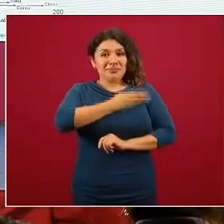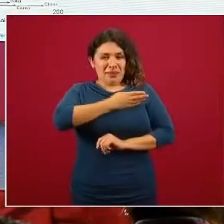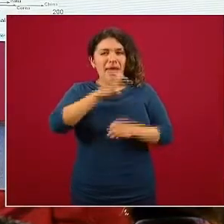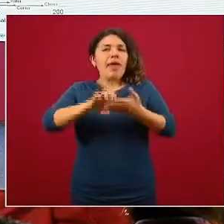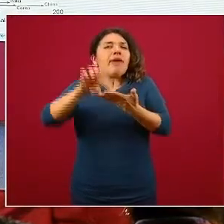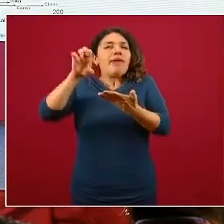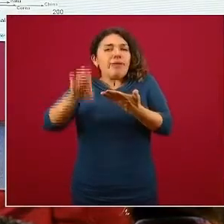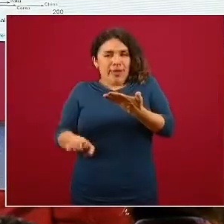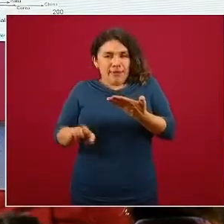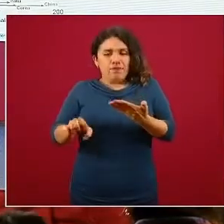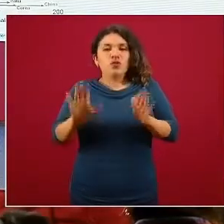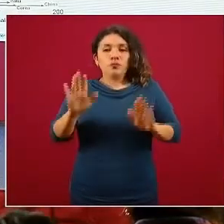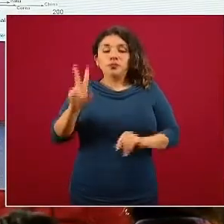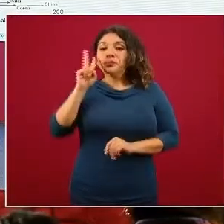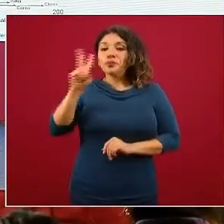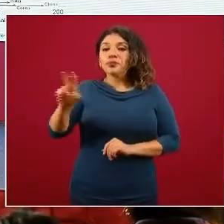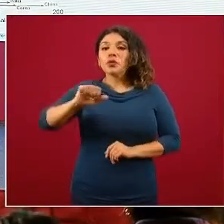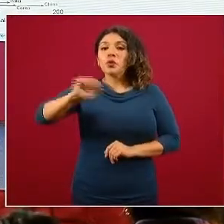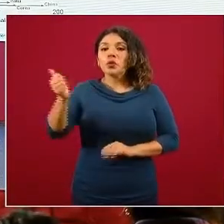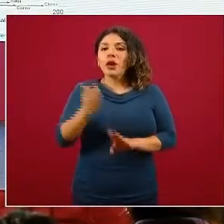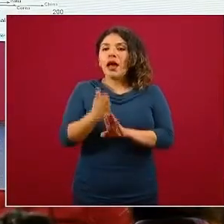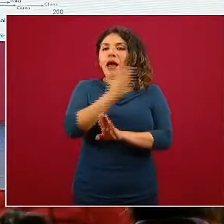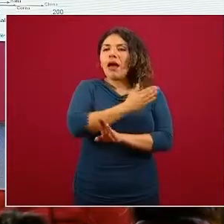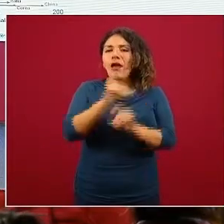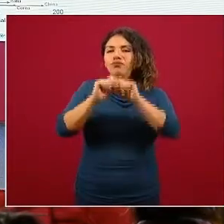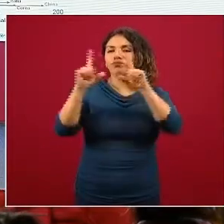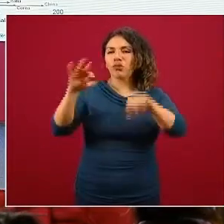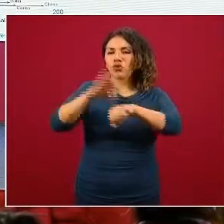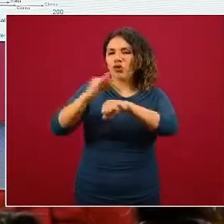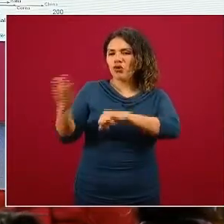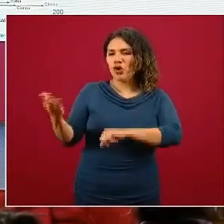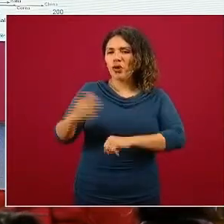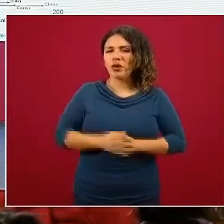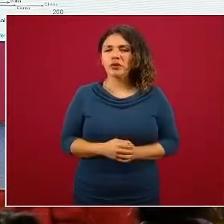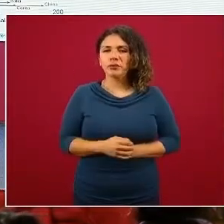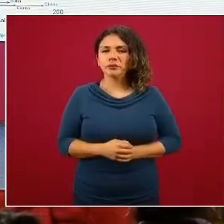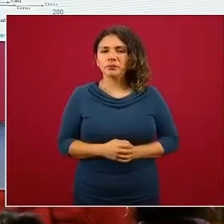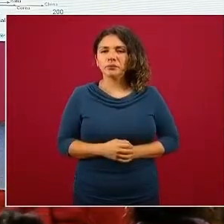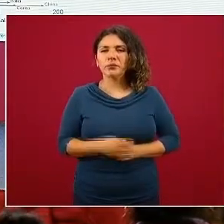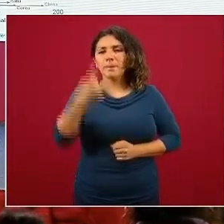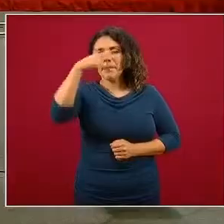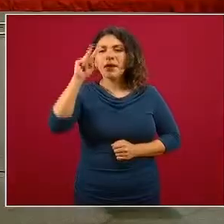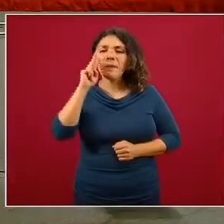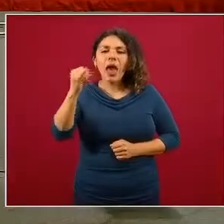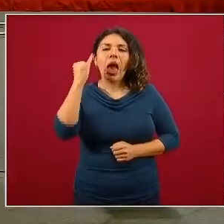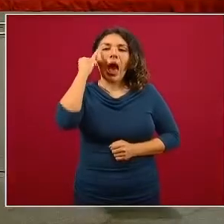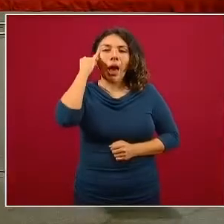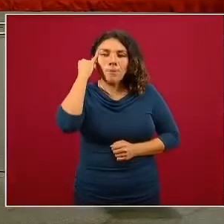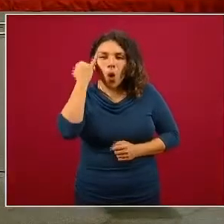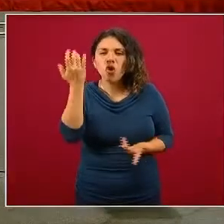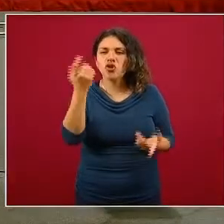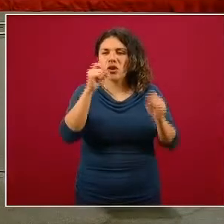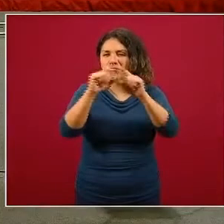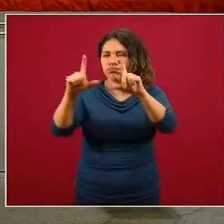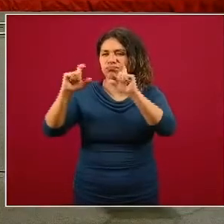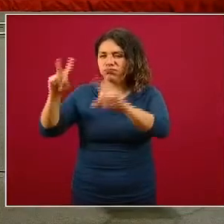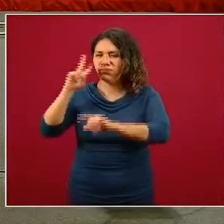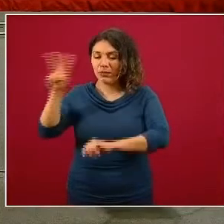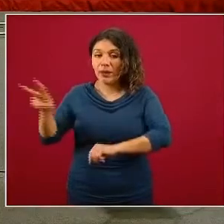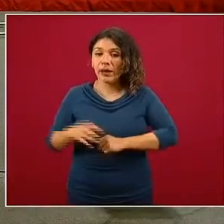ilustrativo, y si me pasan por favor la previa que puso la doctora de la Garza, donde se ven Japón y otros países,